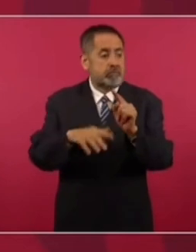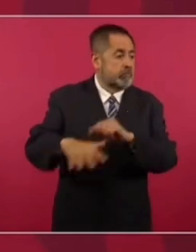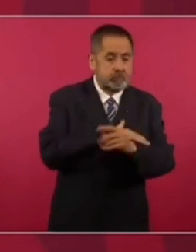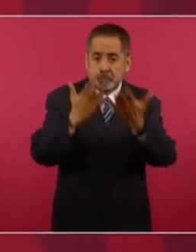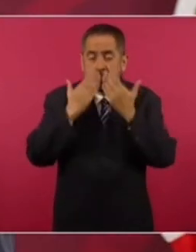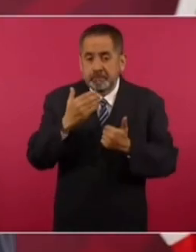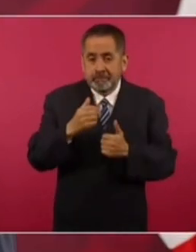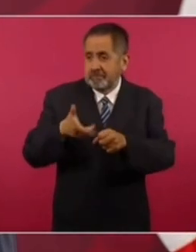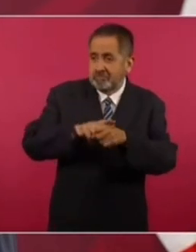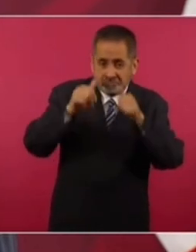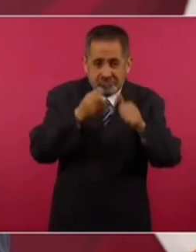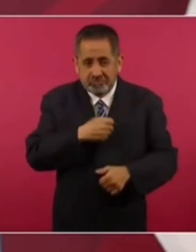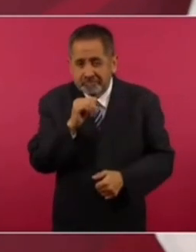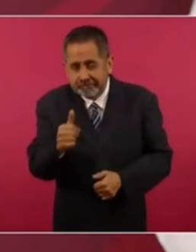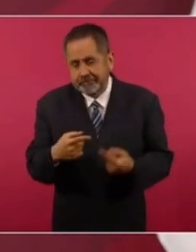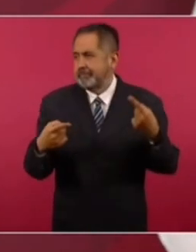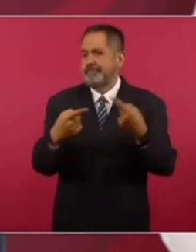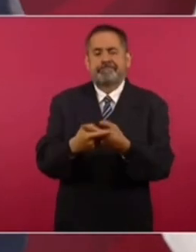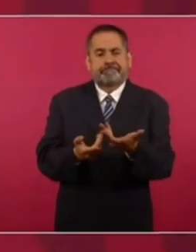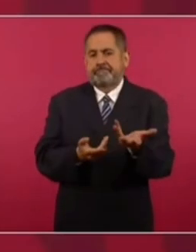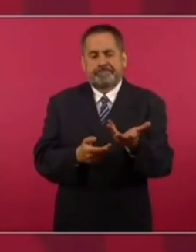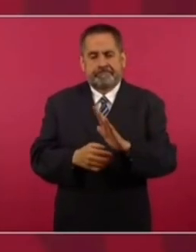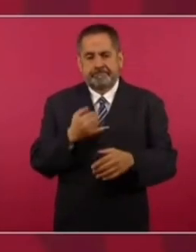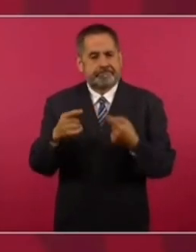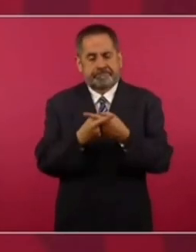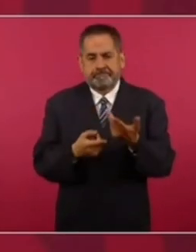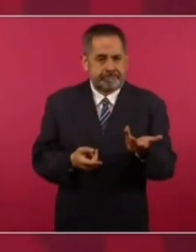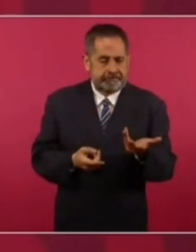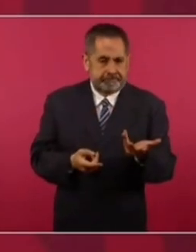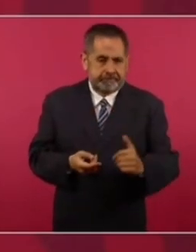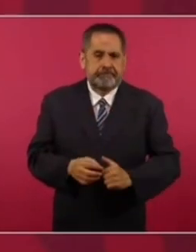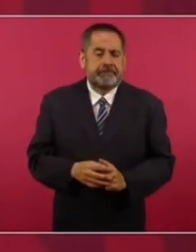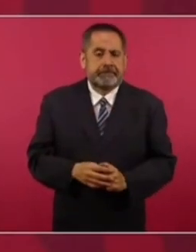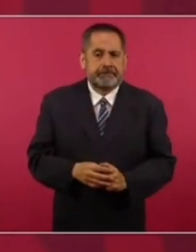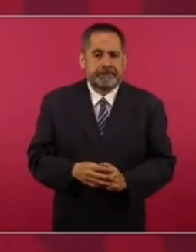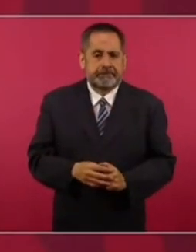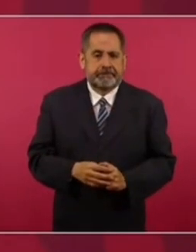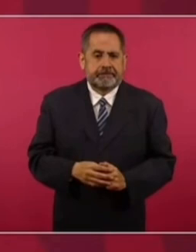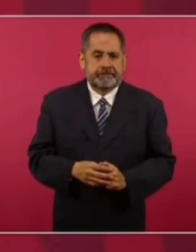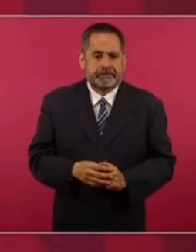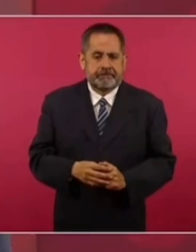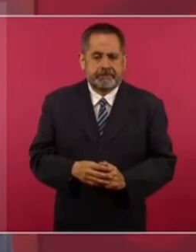sistema de salud. Sería una contradicción,